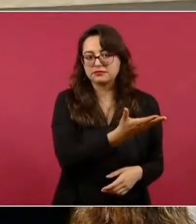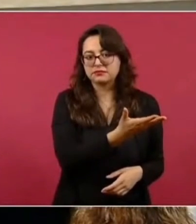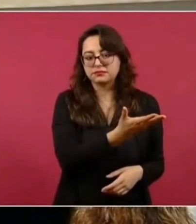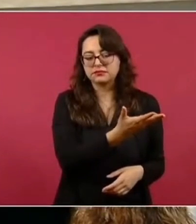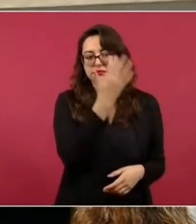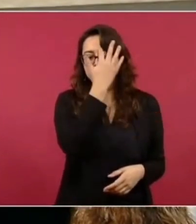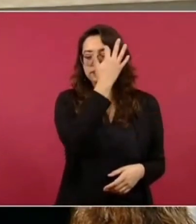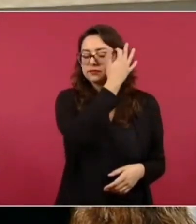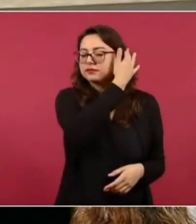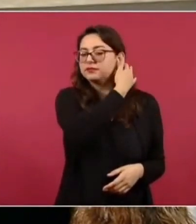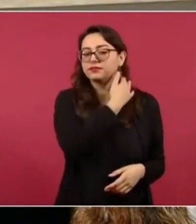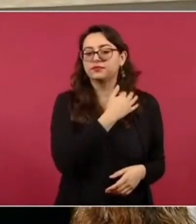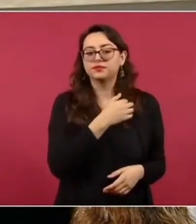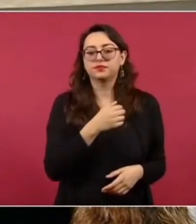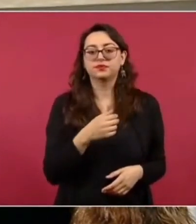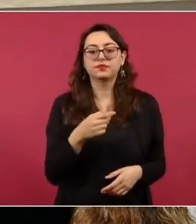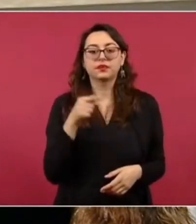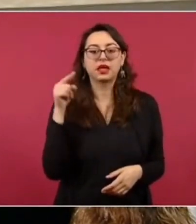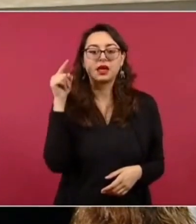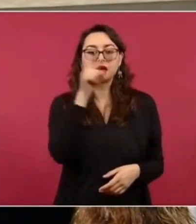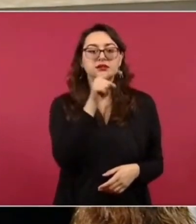Incluso es donde más